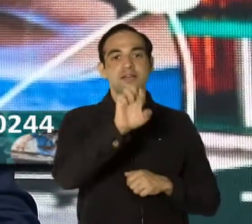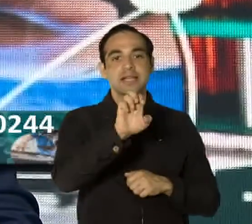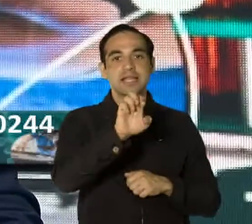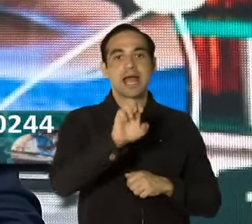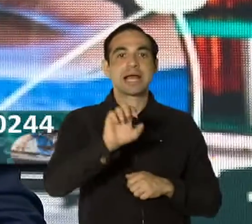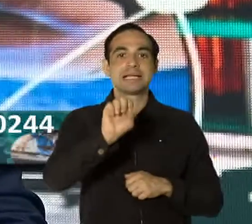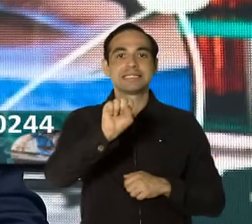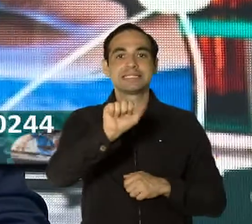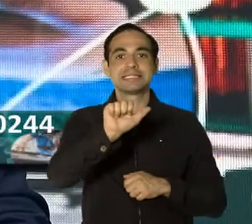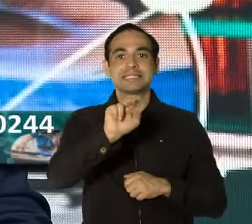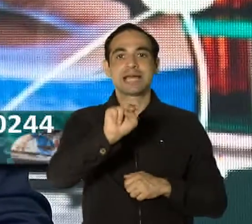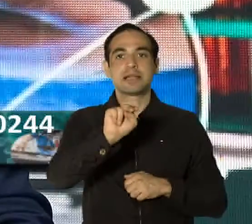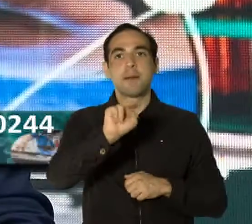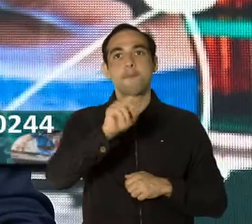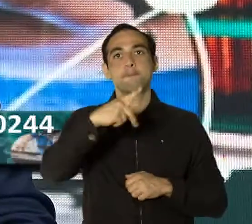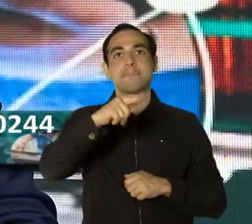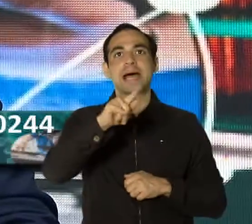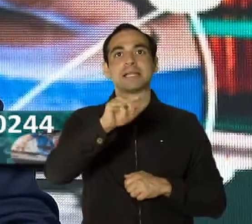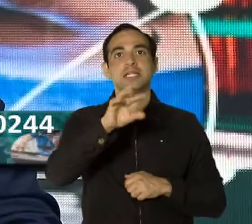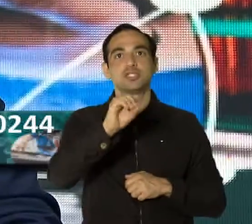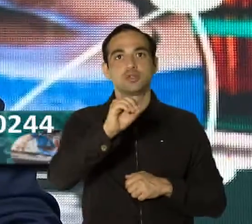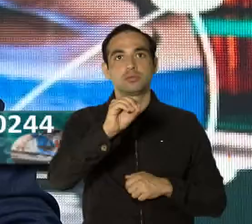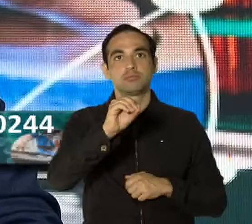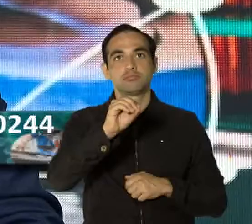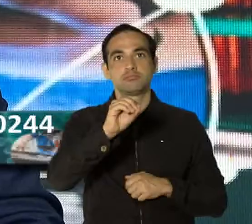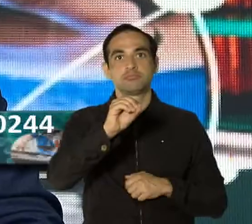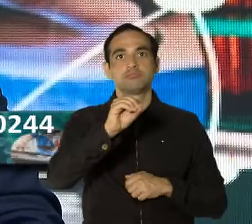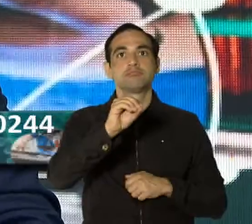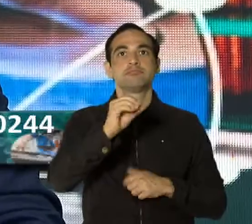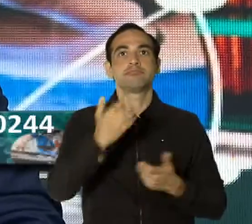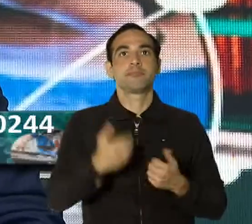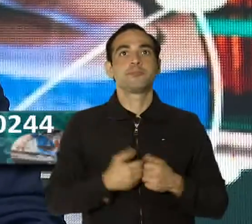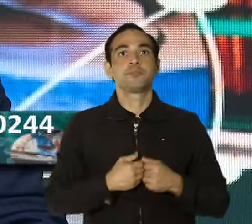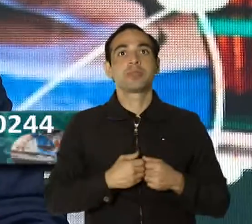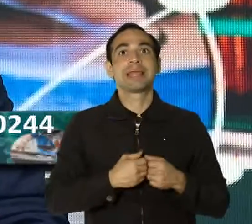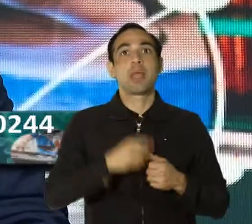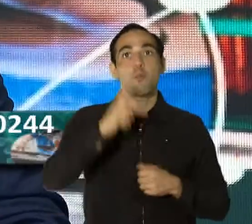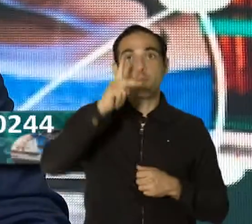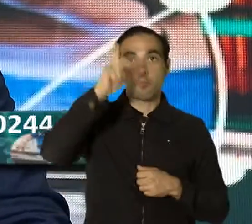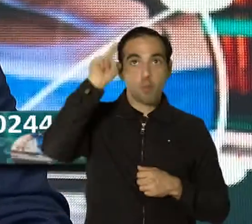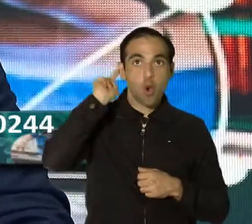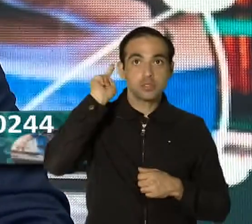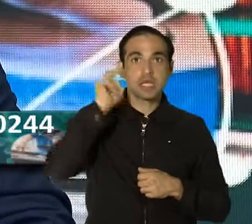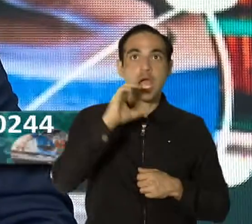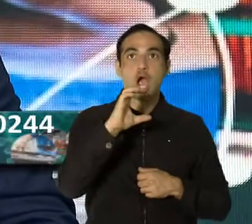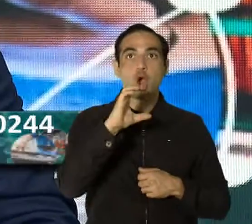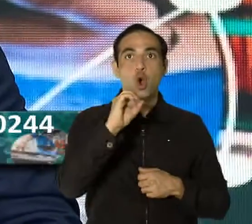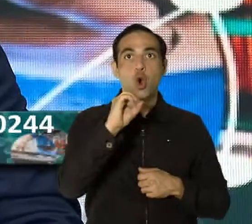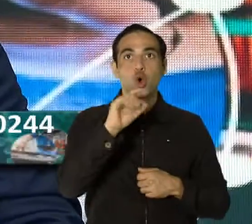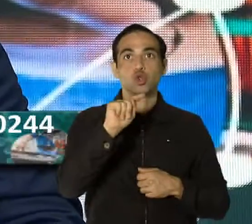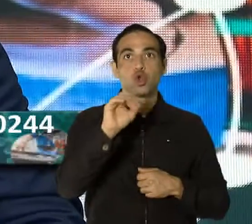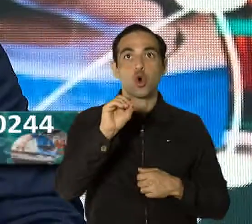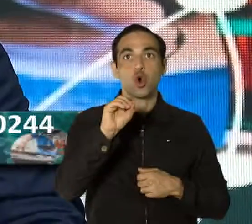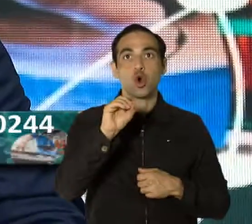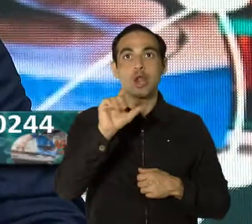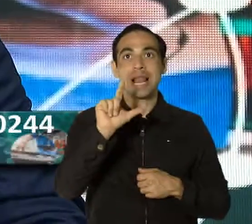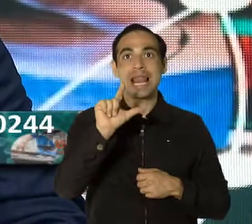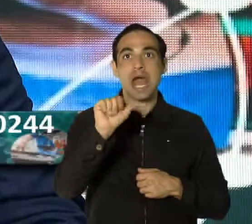Building, en la G1 y en Coto Laurel, en Ponce, está nuestra otra oficina. Siempre puede ir a